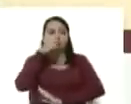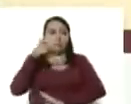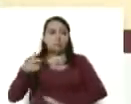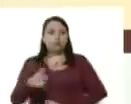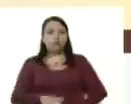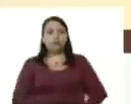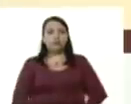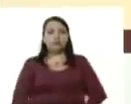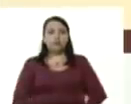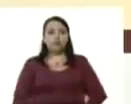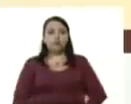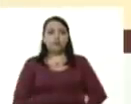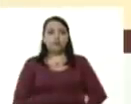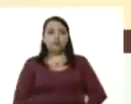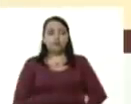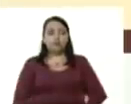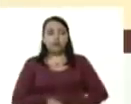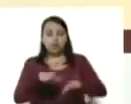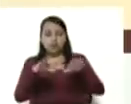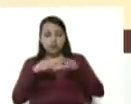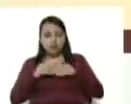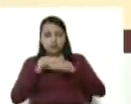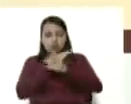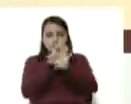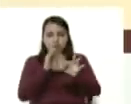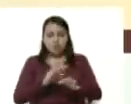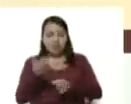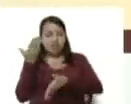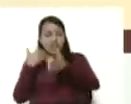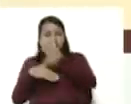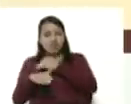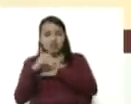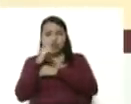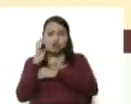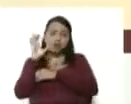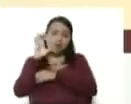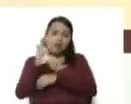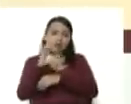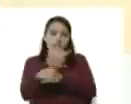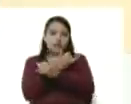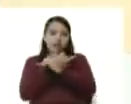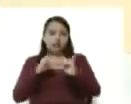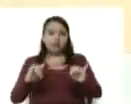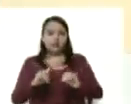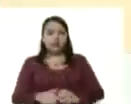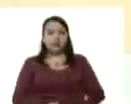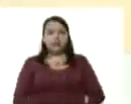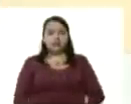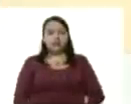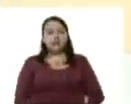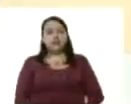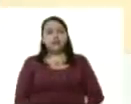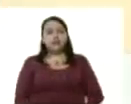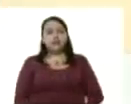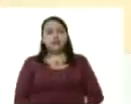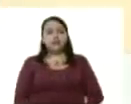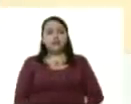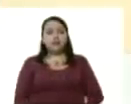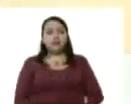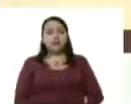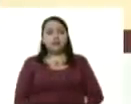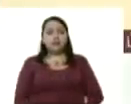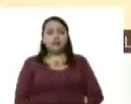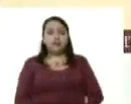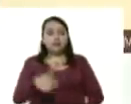validar un instrumento donde ellos ni siquiera para el momento eran una república independiente. El pueblo